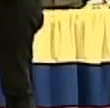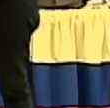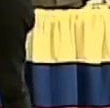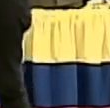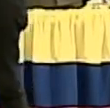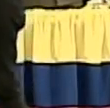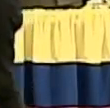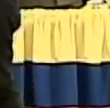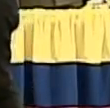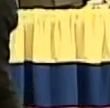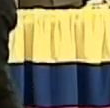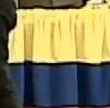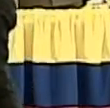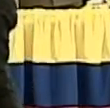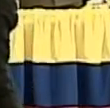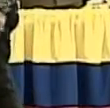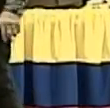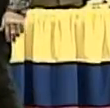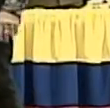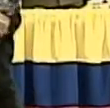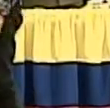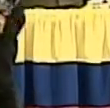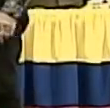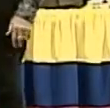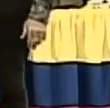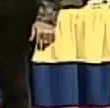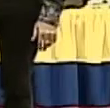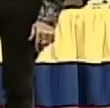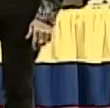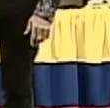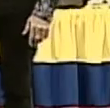manto y el color flores